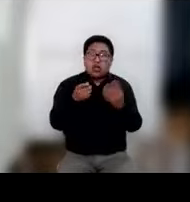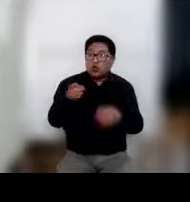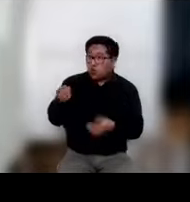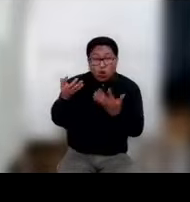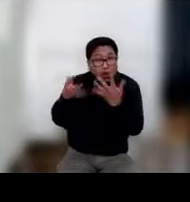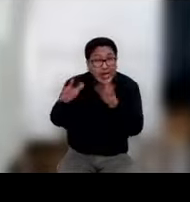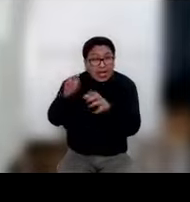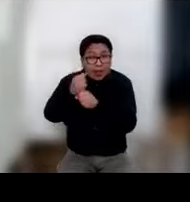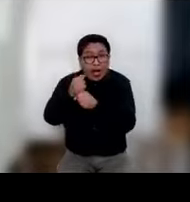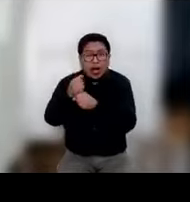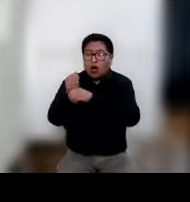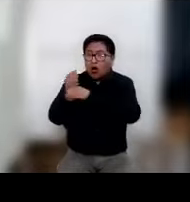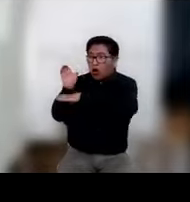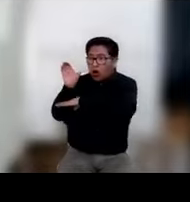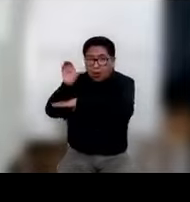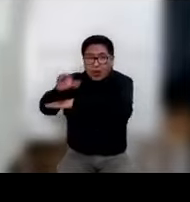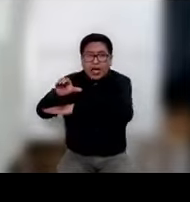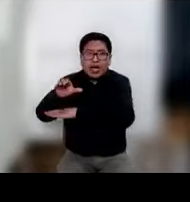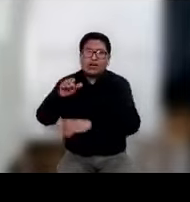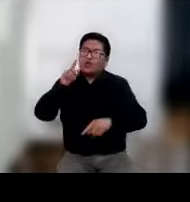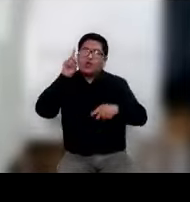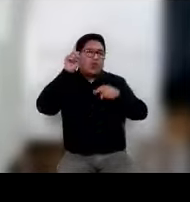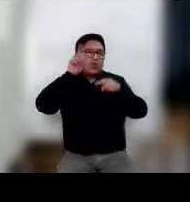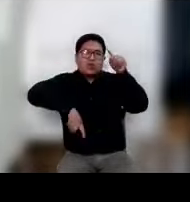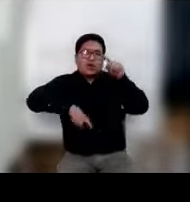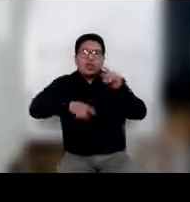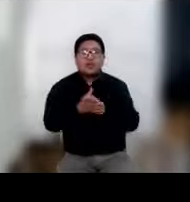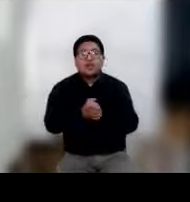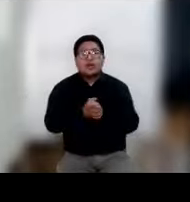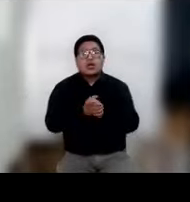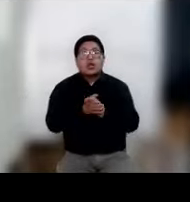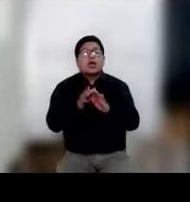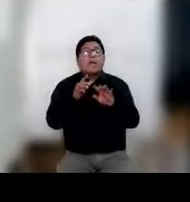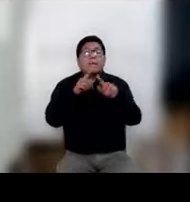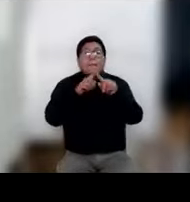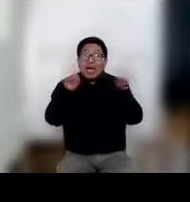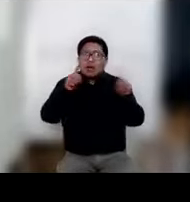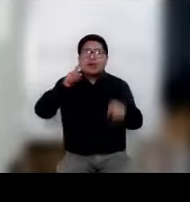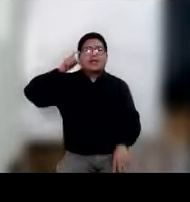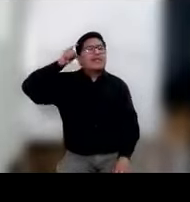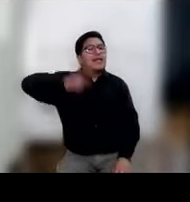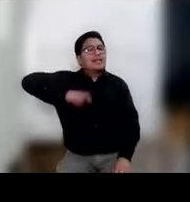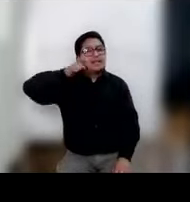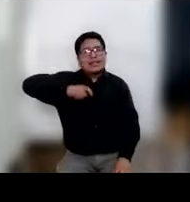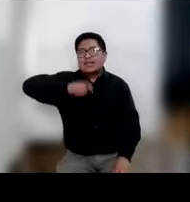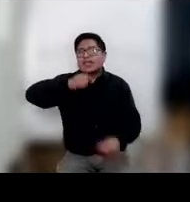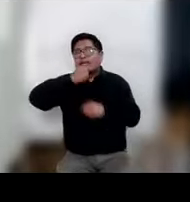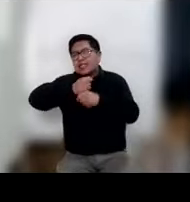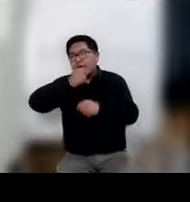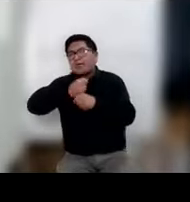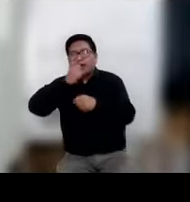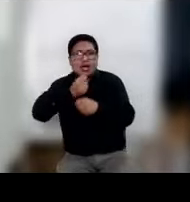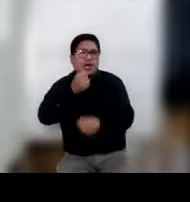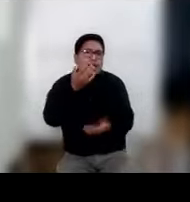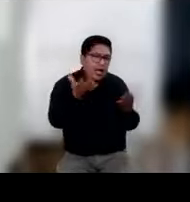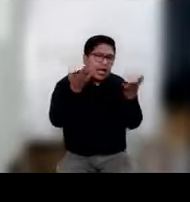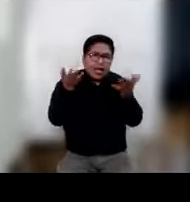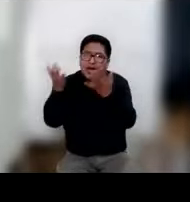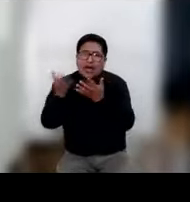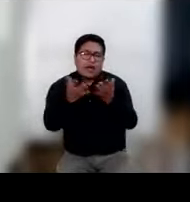bueno no se le debería hablar si si está en esa edad pero son necesidades lo que están ellos intendente